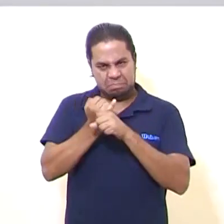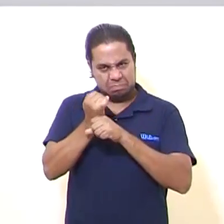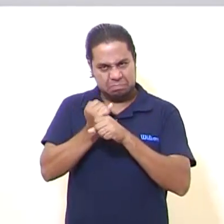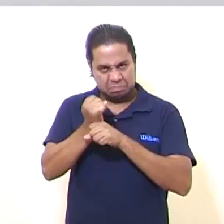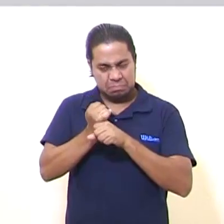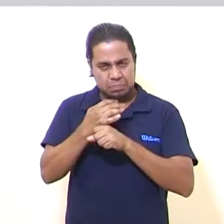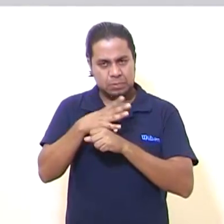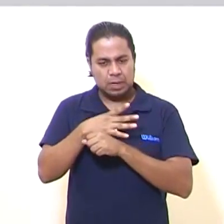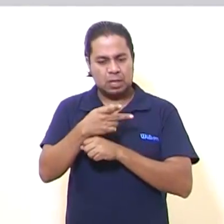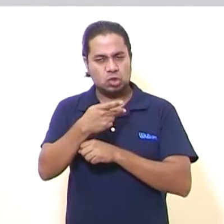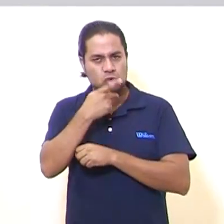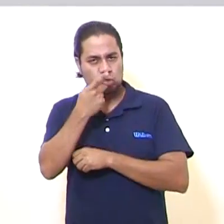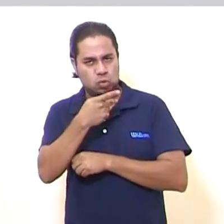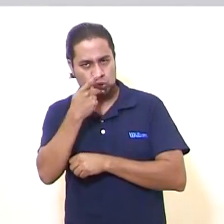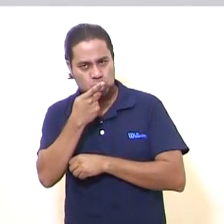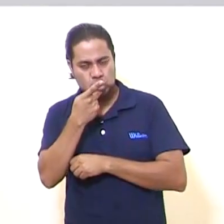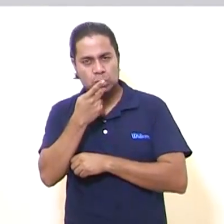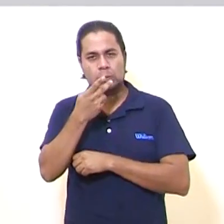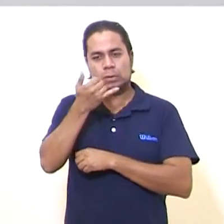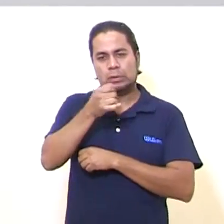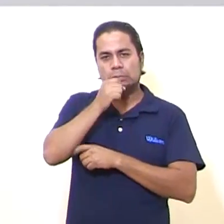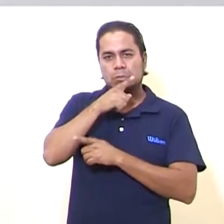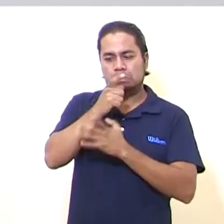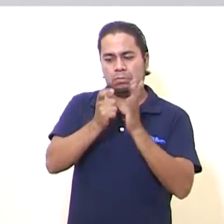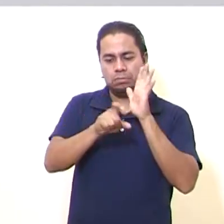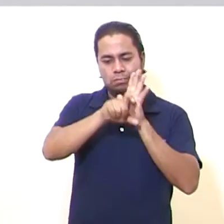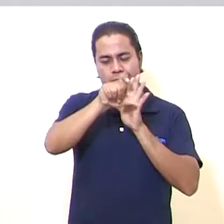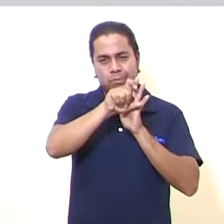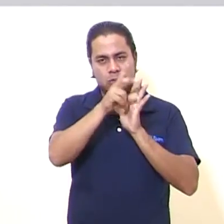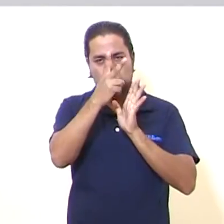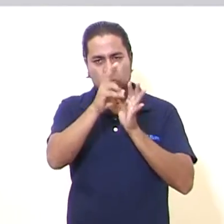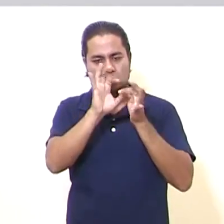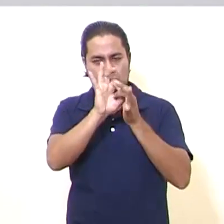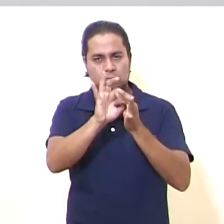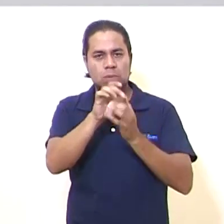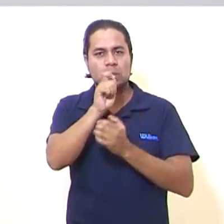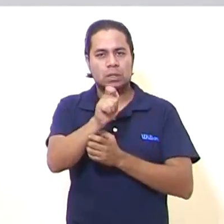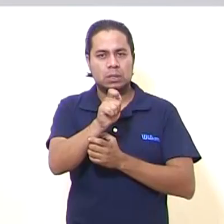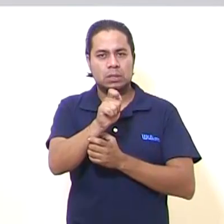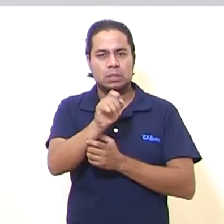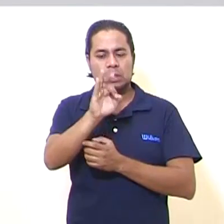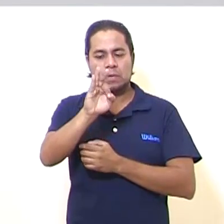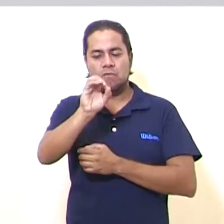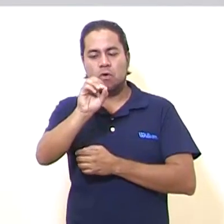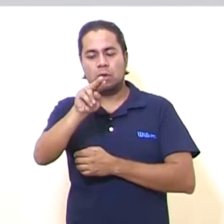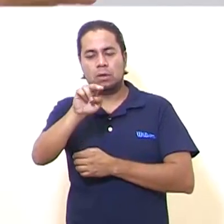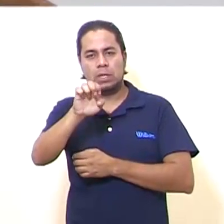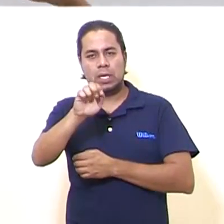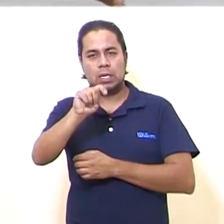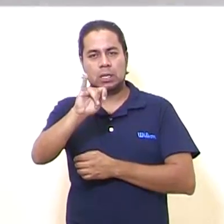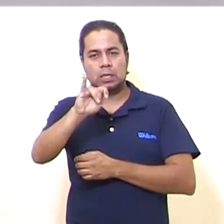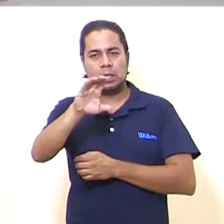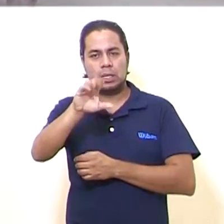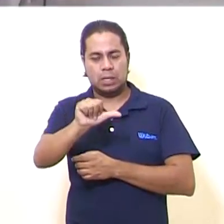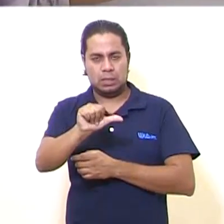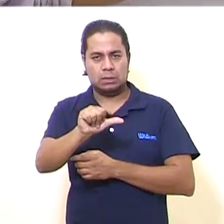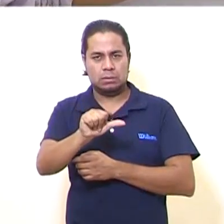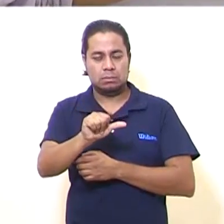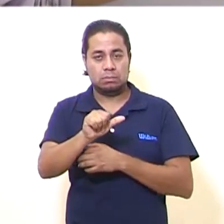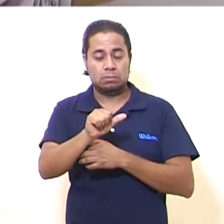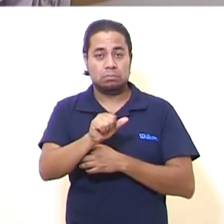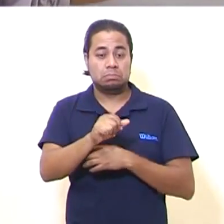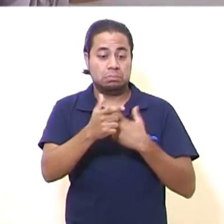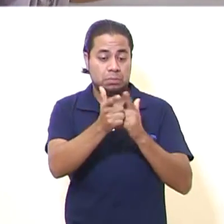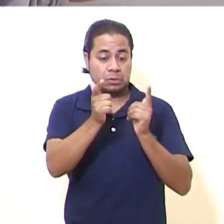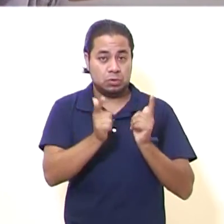tiene el sonido y el símbolo escrito, le llaman fonética. Entonces, los